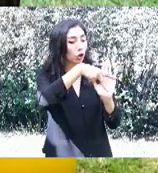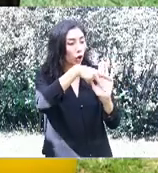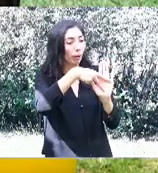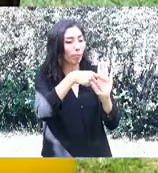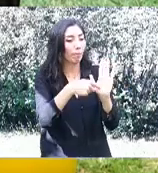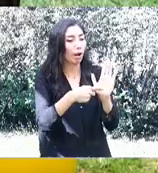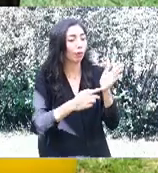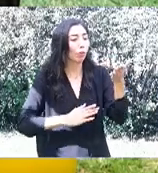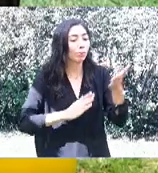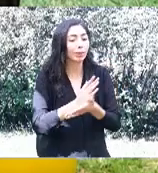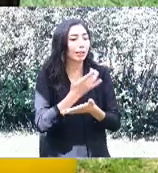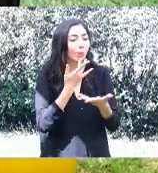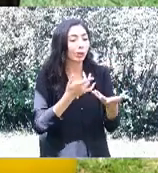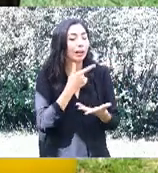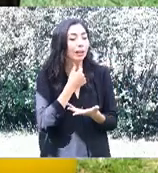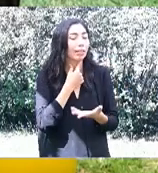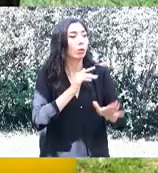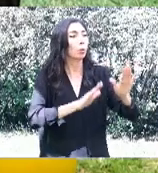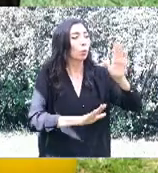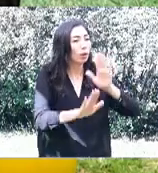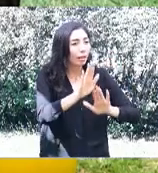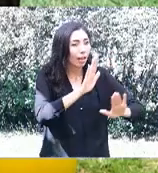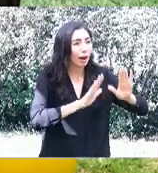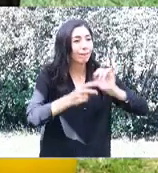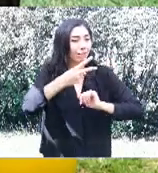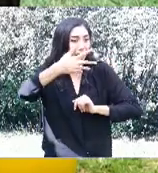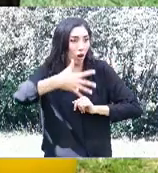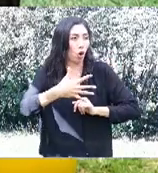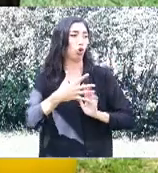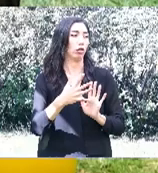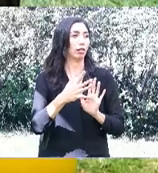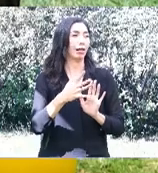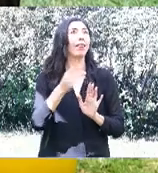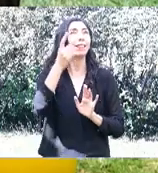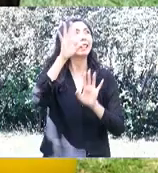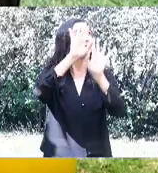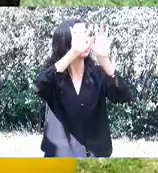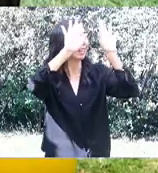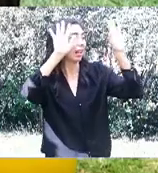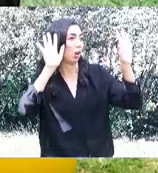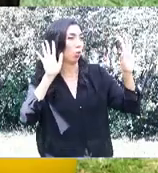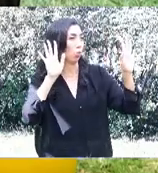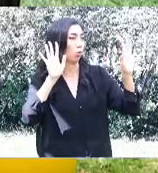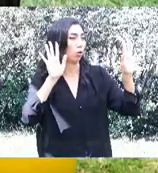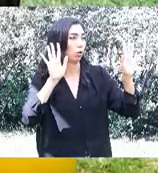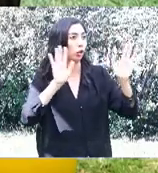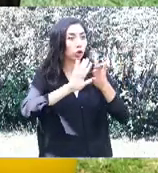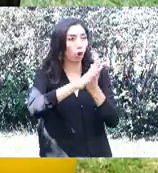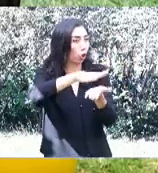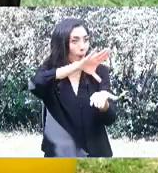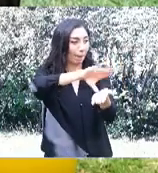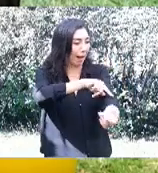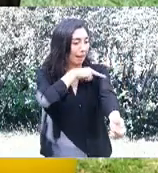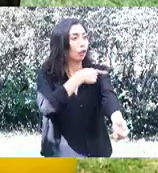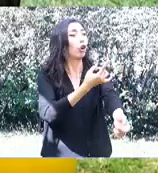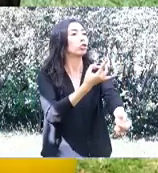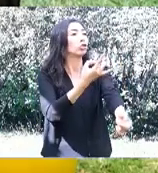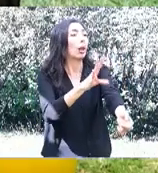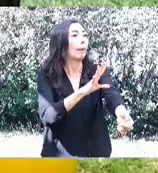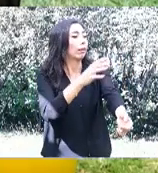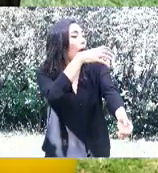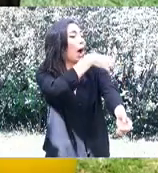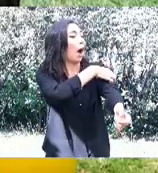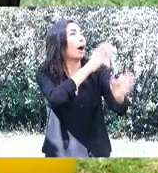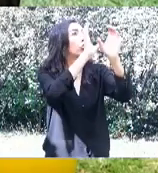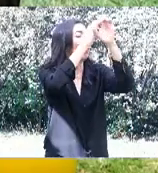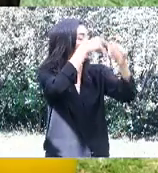de resguardar el valor científico del los cielos de chile eh se extiende a todo el país No solo la zona donde están los observatorios astronómicos